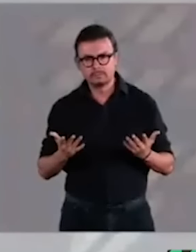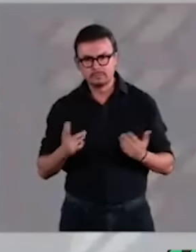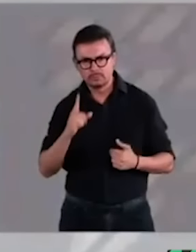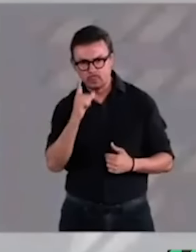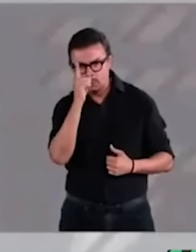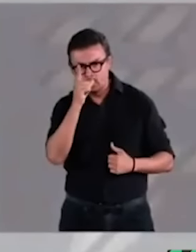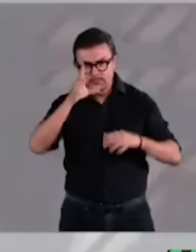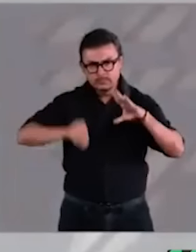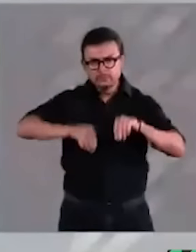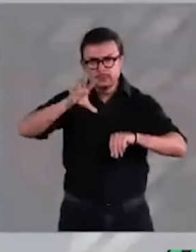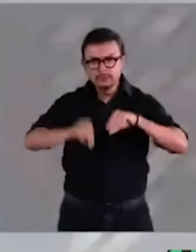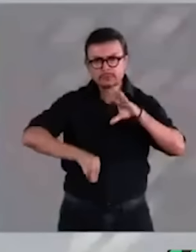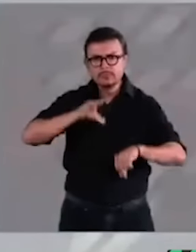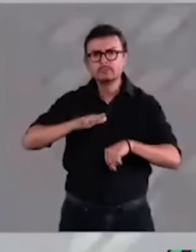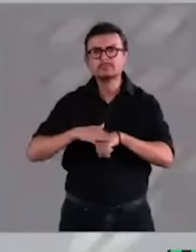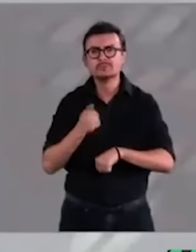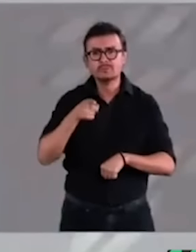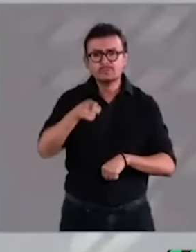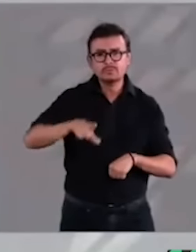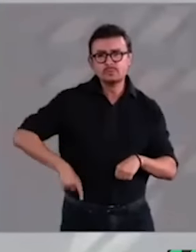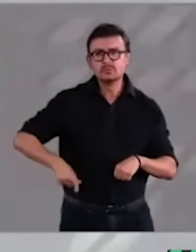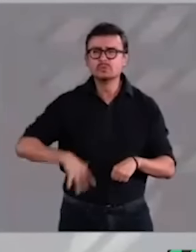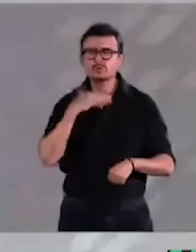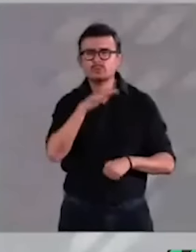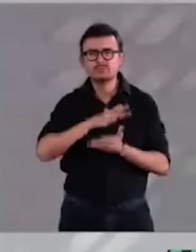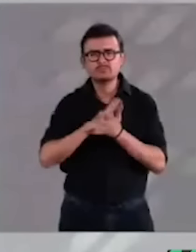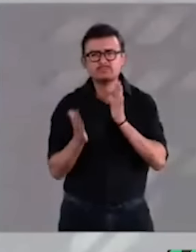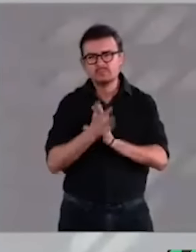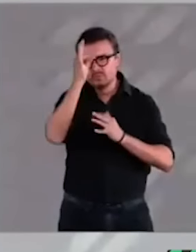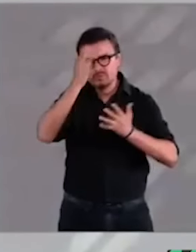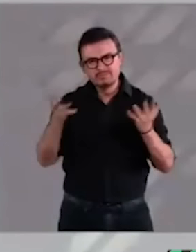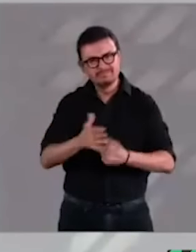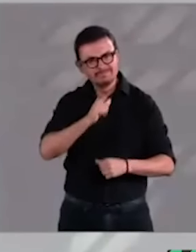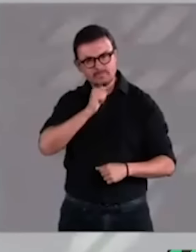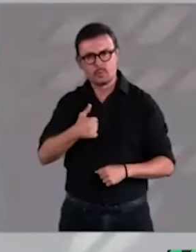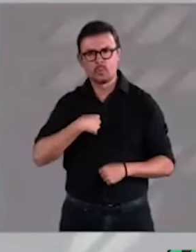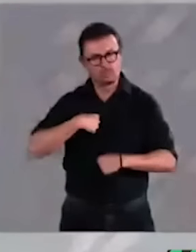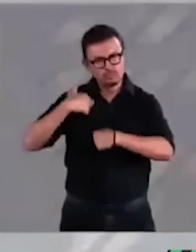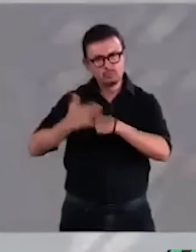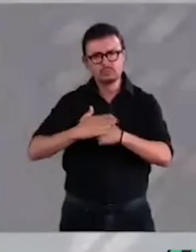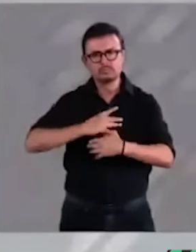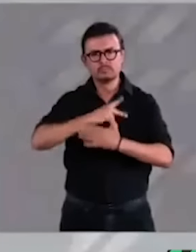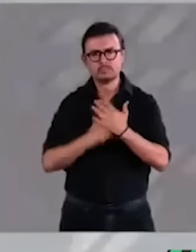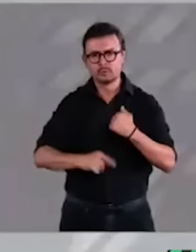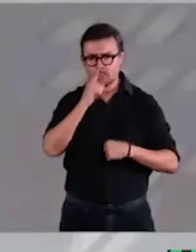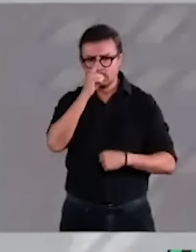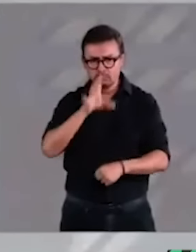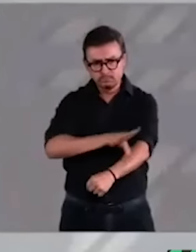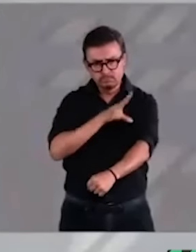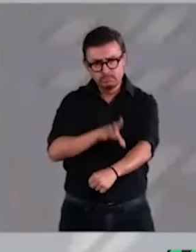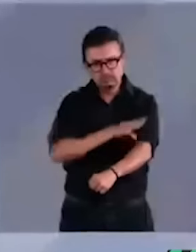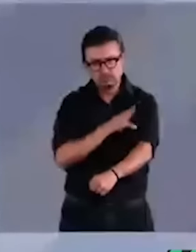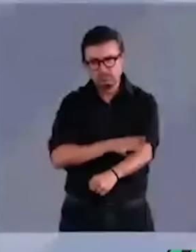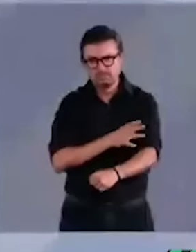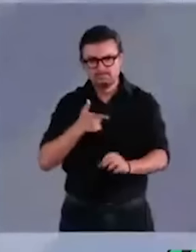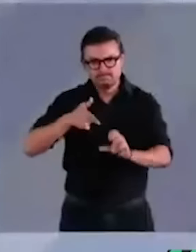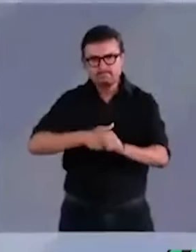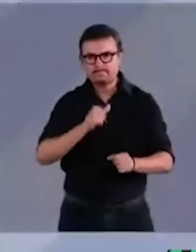la corrupción y la ineptitud. Vamos a impulsar el programa más importante de energías renovables, celdas